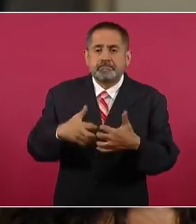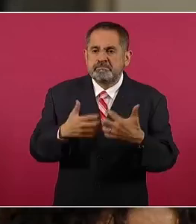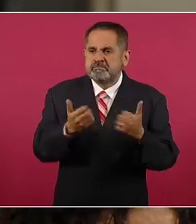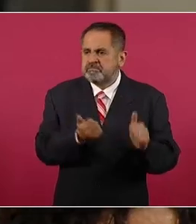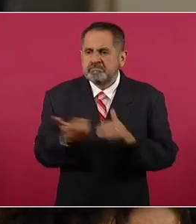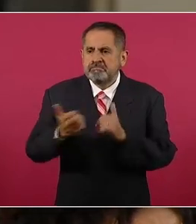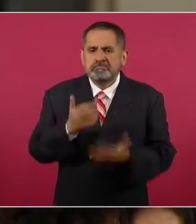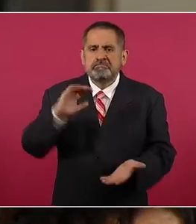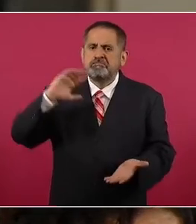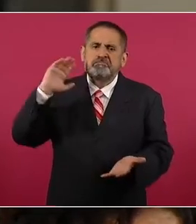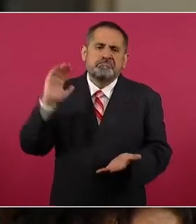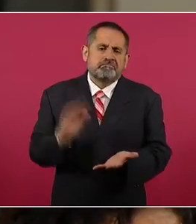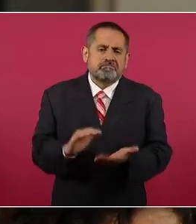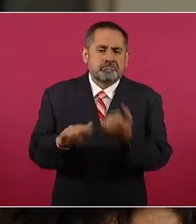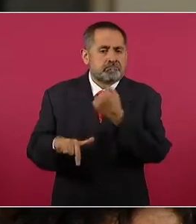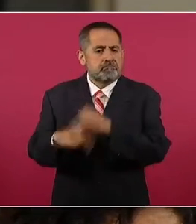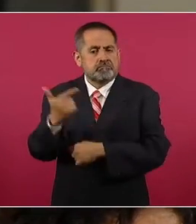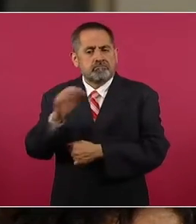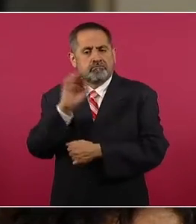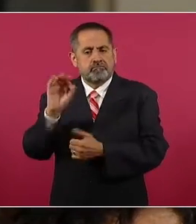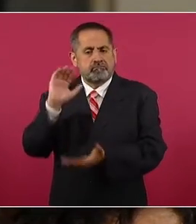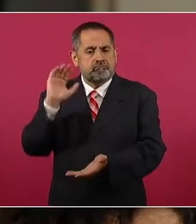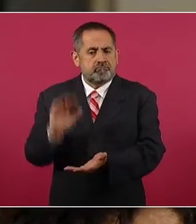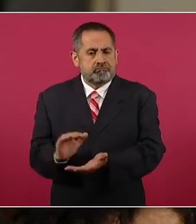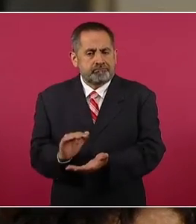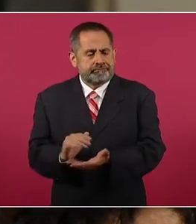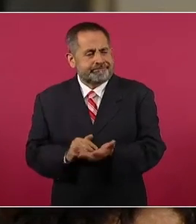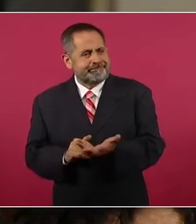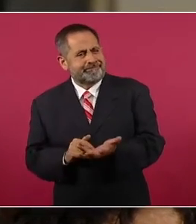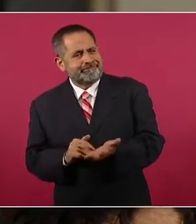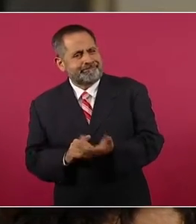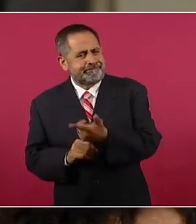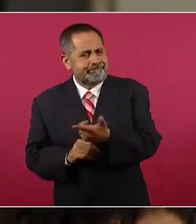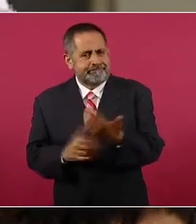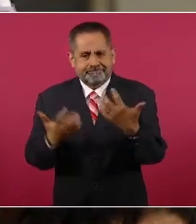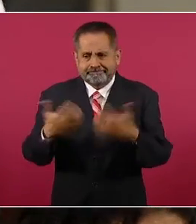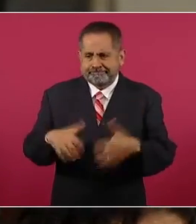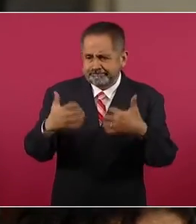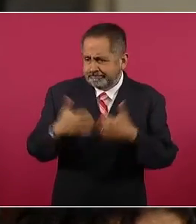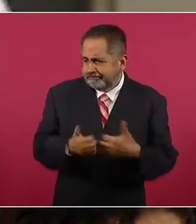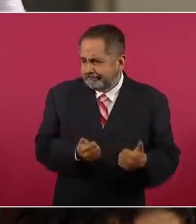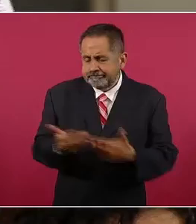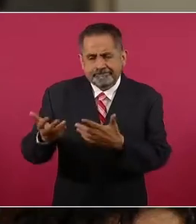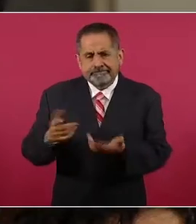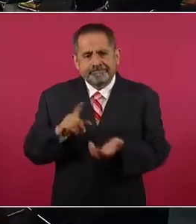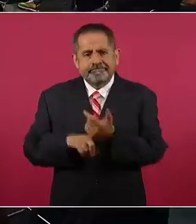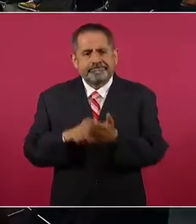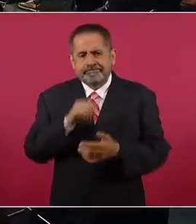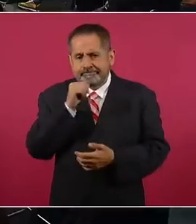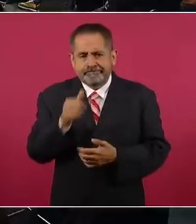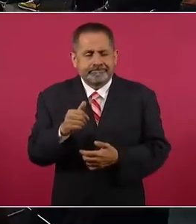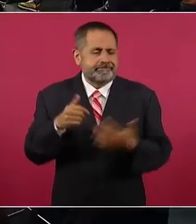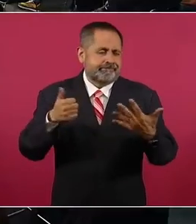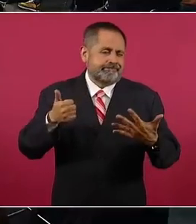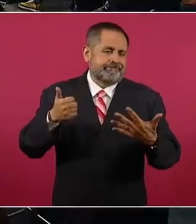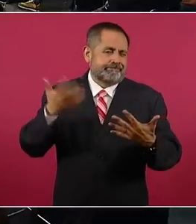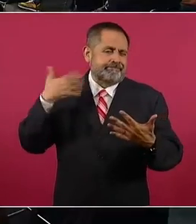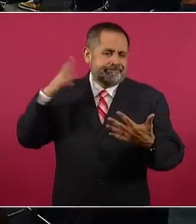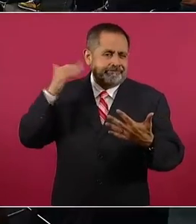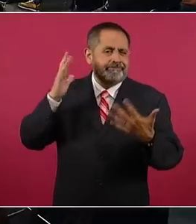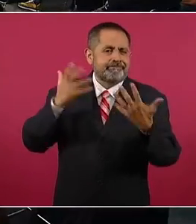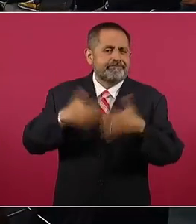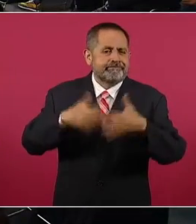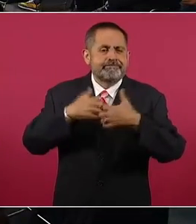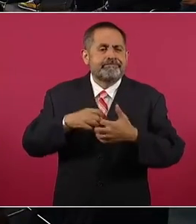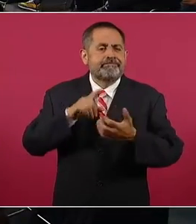un 12% bajó en su sexenio la producción de las refinerías